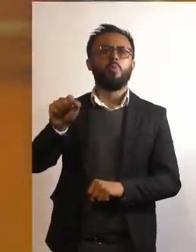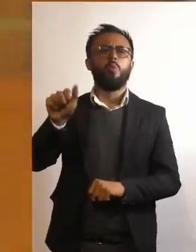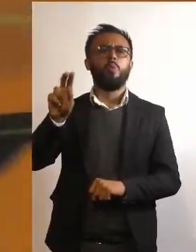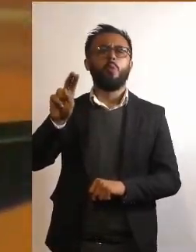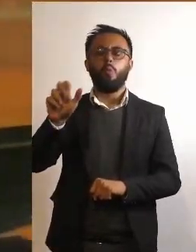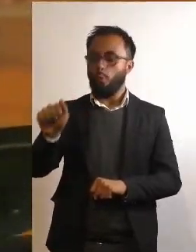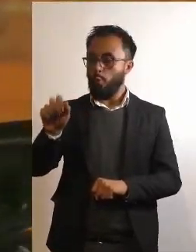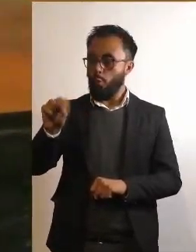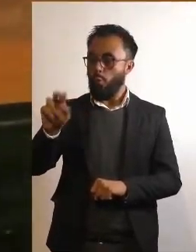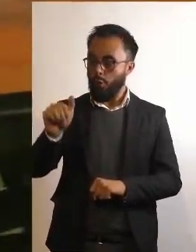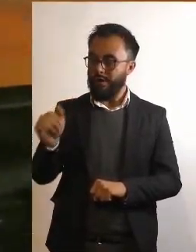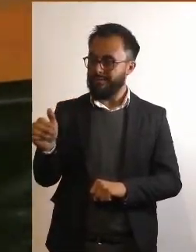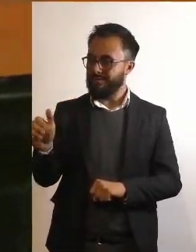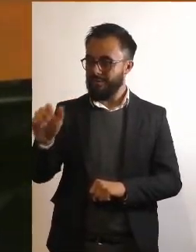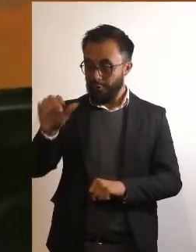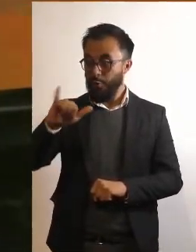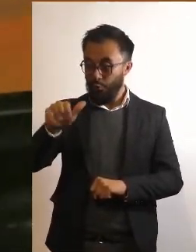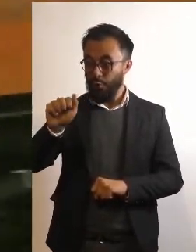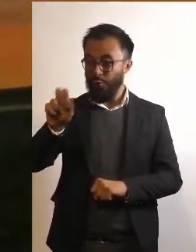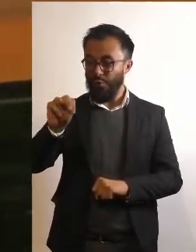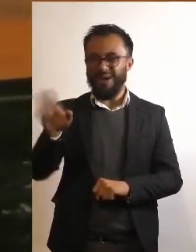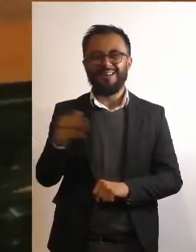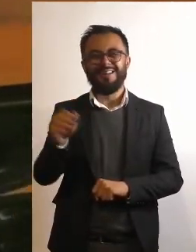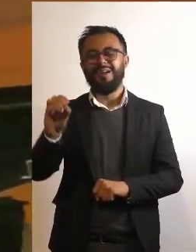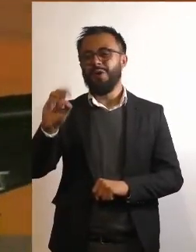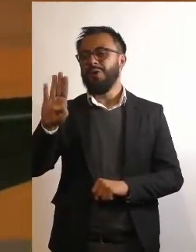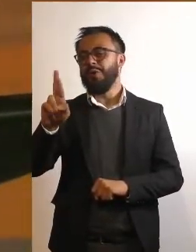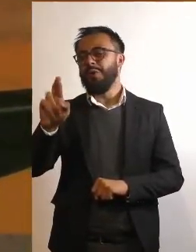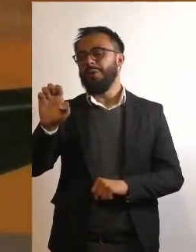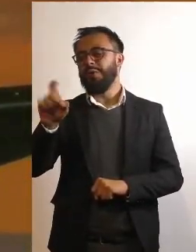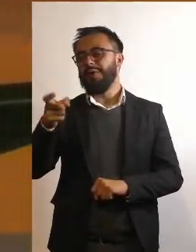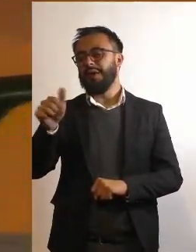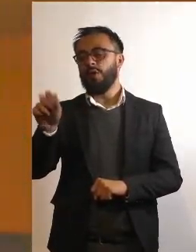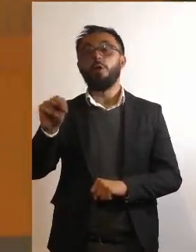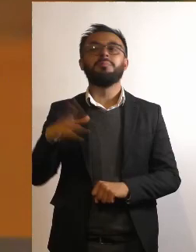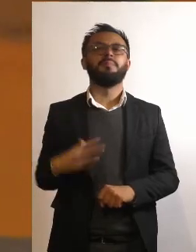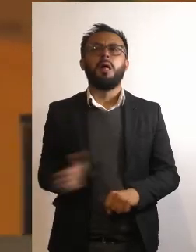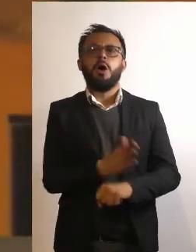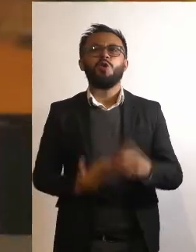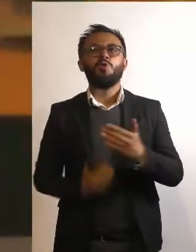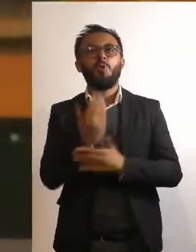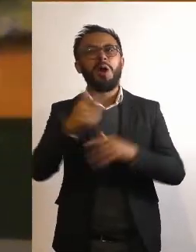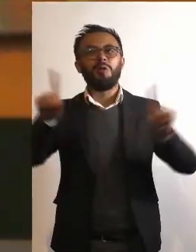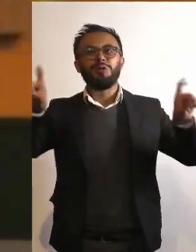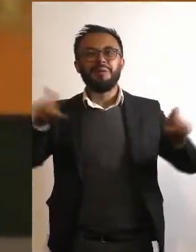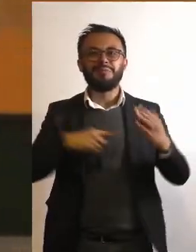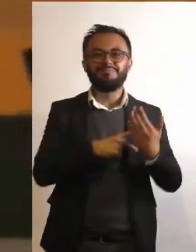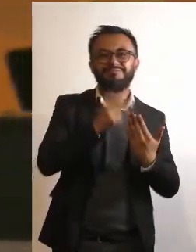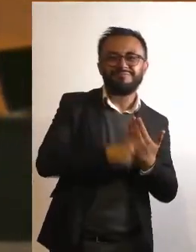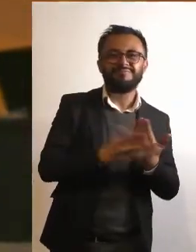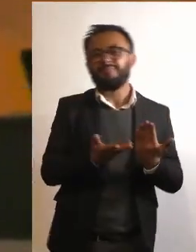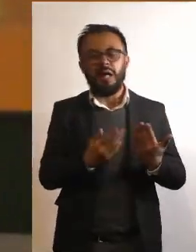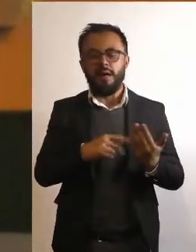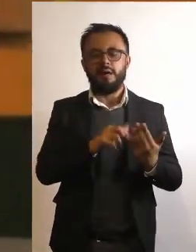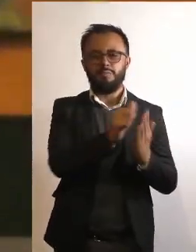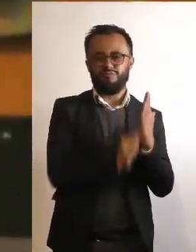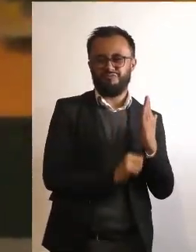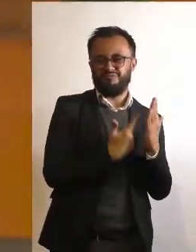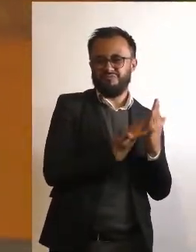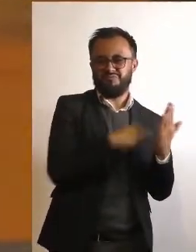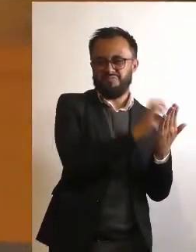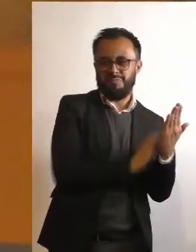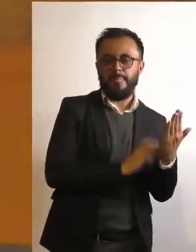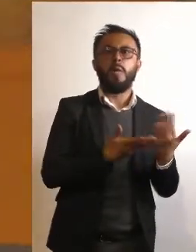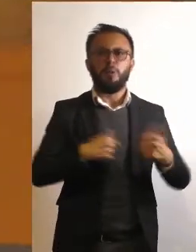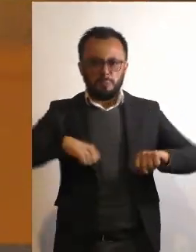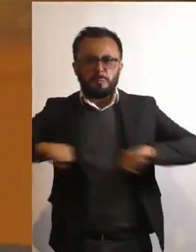Sobre los nuevos programas y formatos, es importante recalcar que la universidad está haciendo un esfuerzo en su transformación educativa para ser una universidad